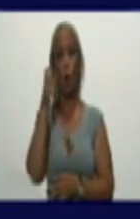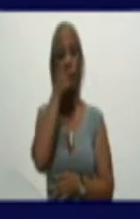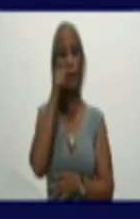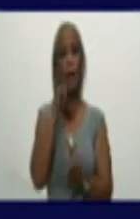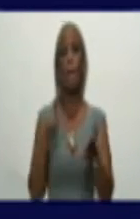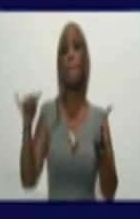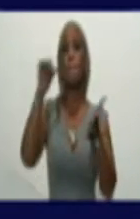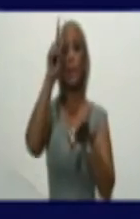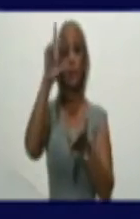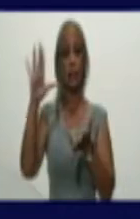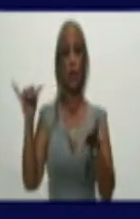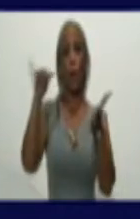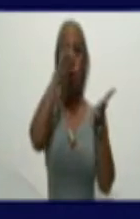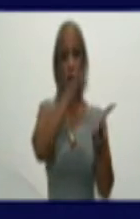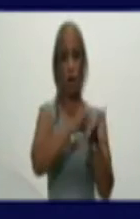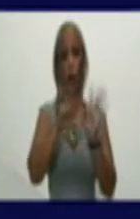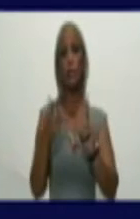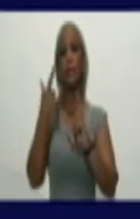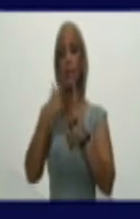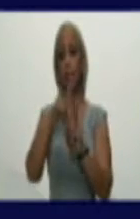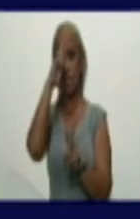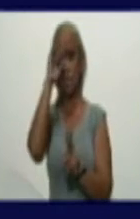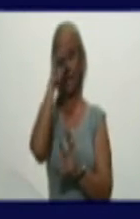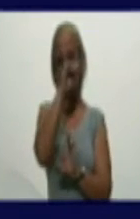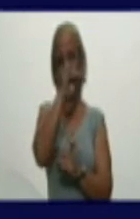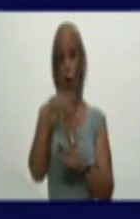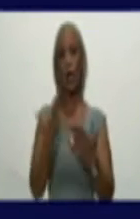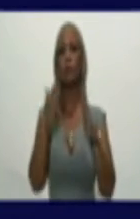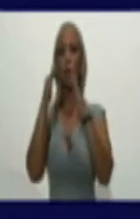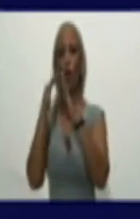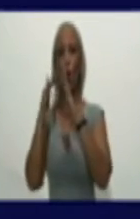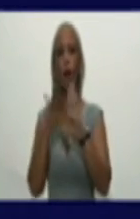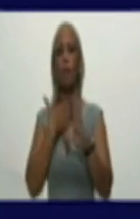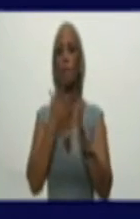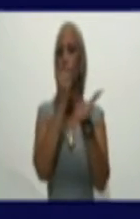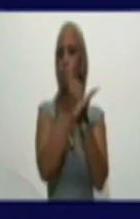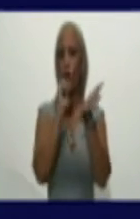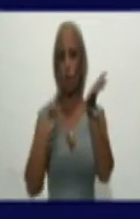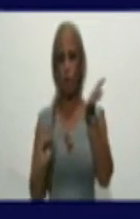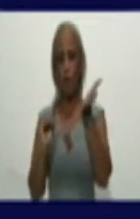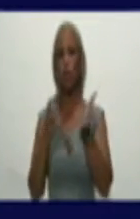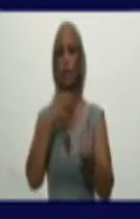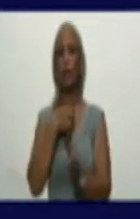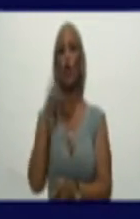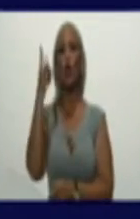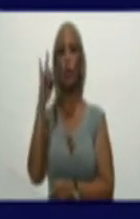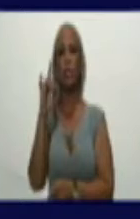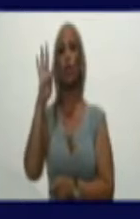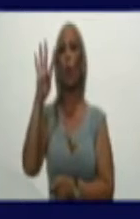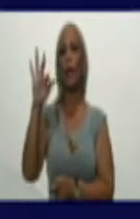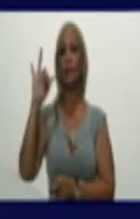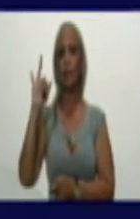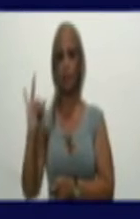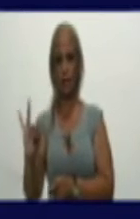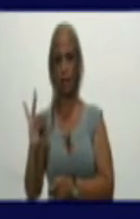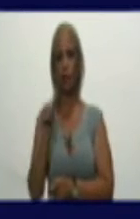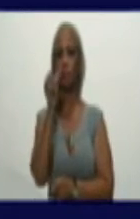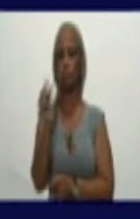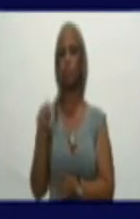viajeros y en ingreso en el hogar de pacientes confirmados tenemos 947